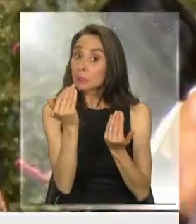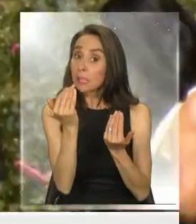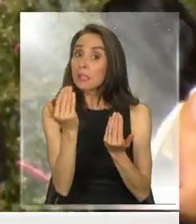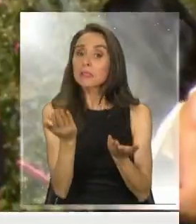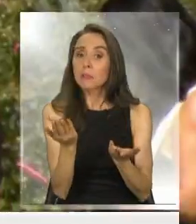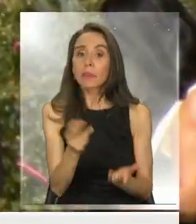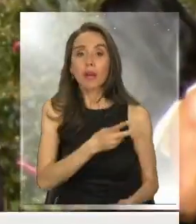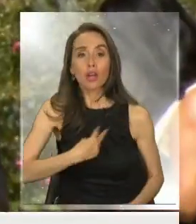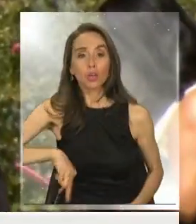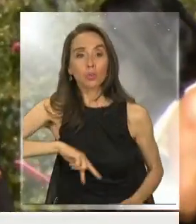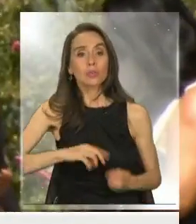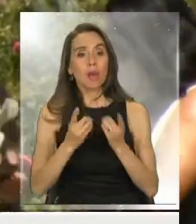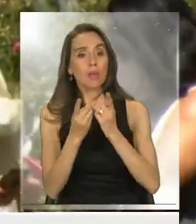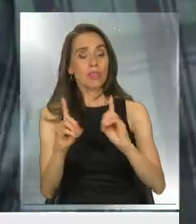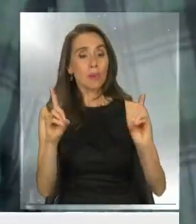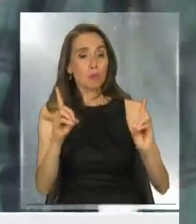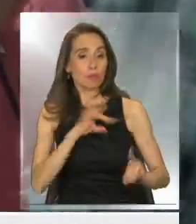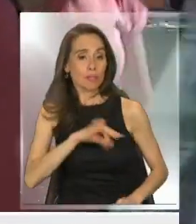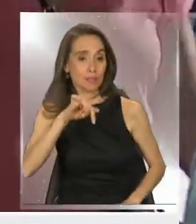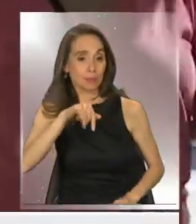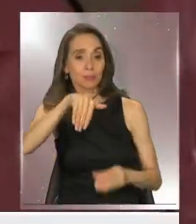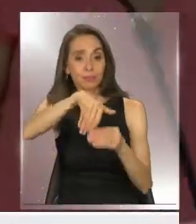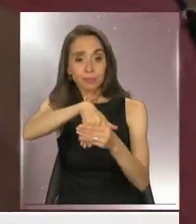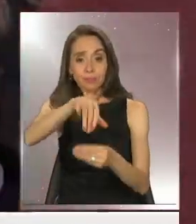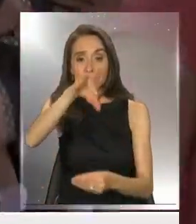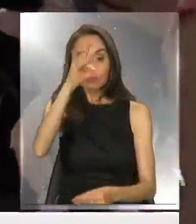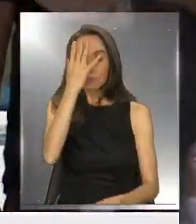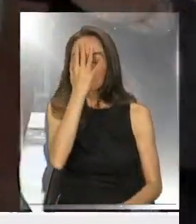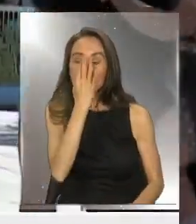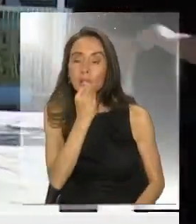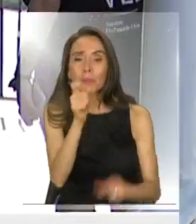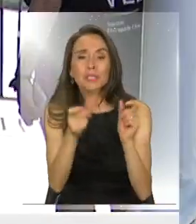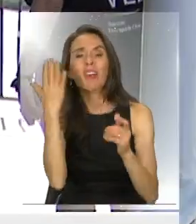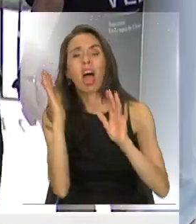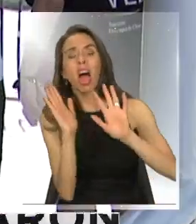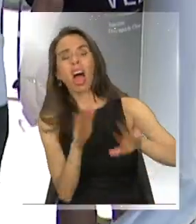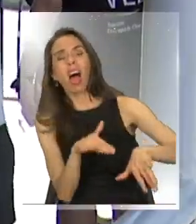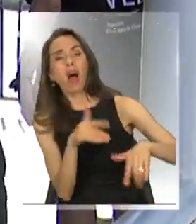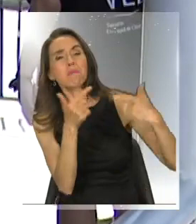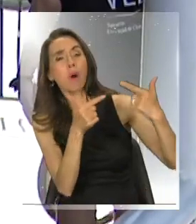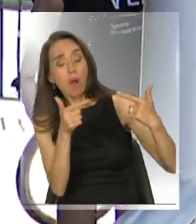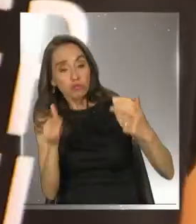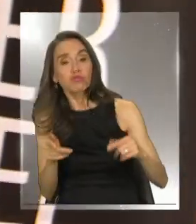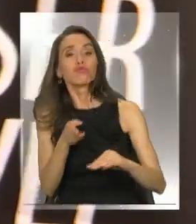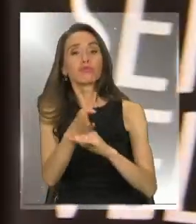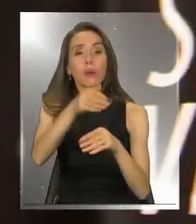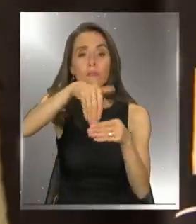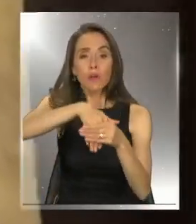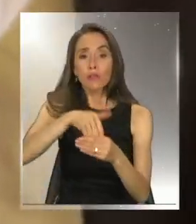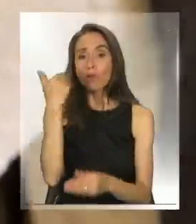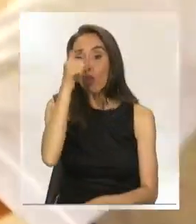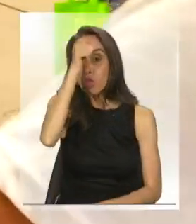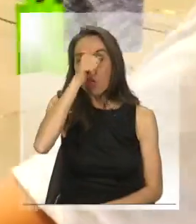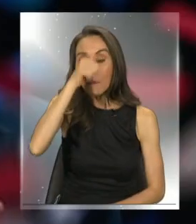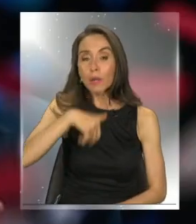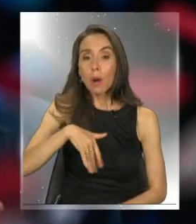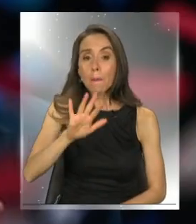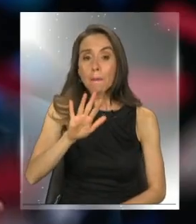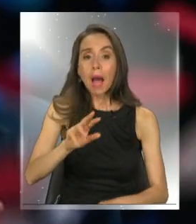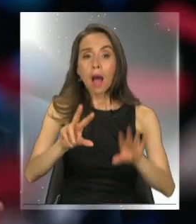para nuestra democracia. Esta elección sedujo a los desencantados. De manera inédita, votaron este domingo más